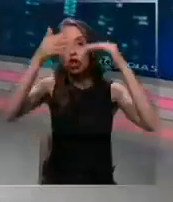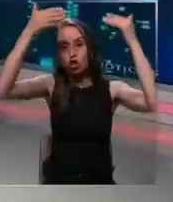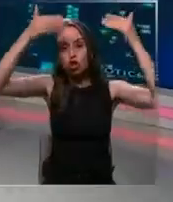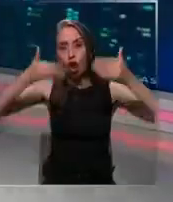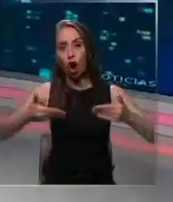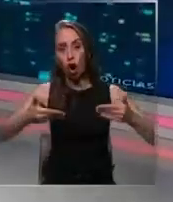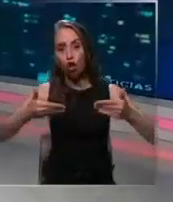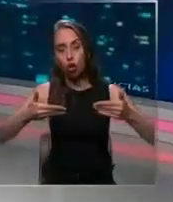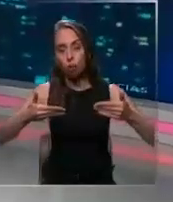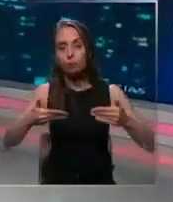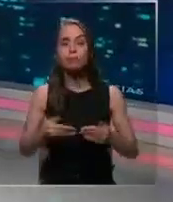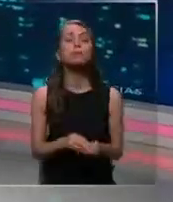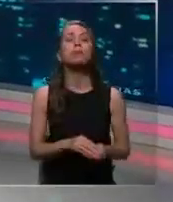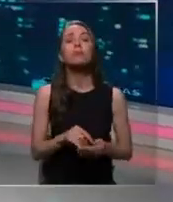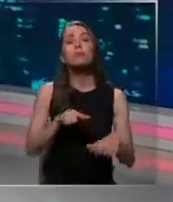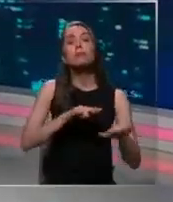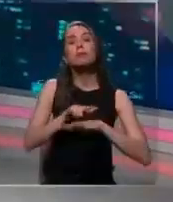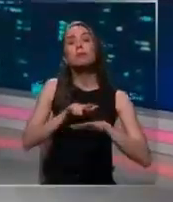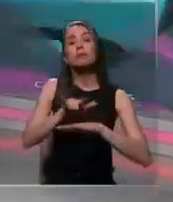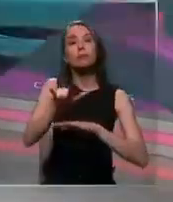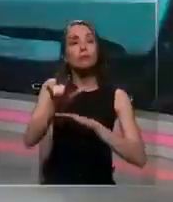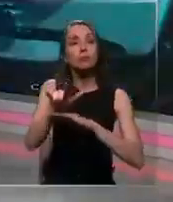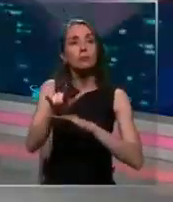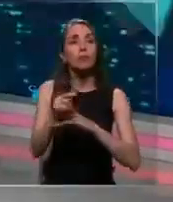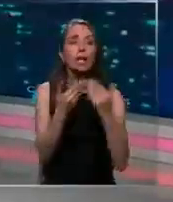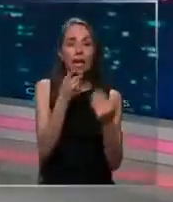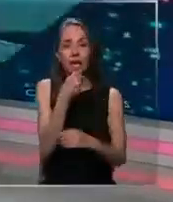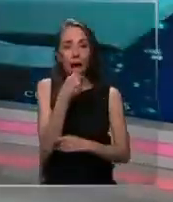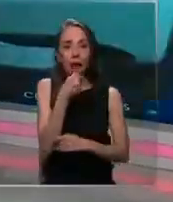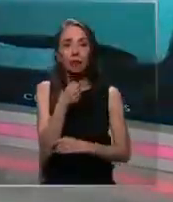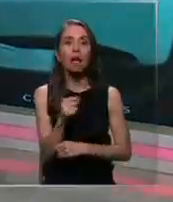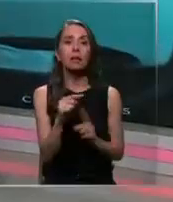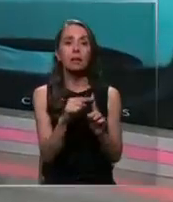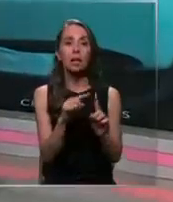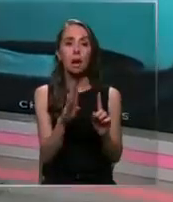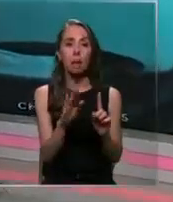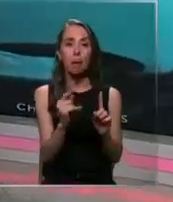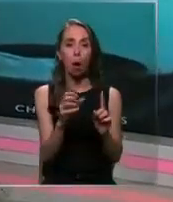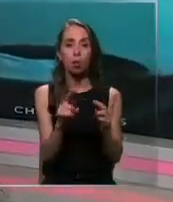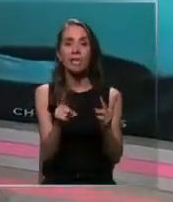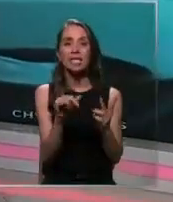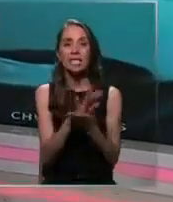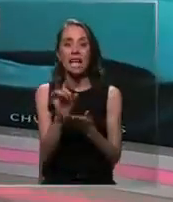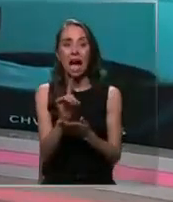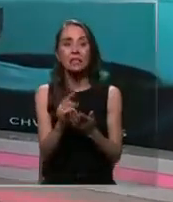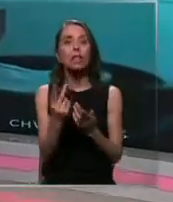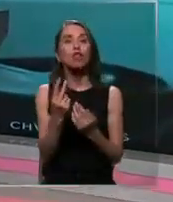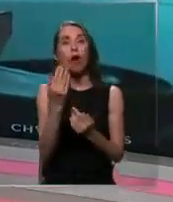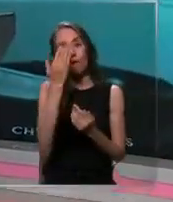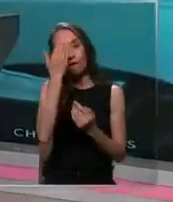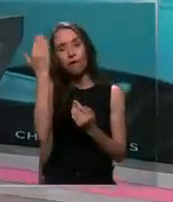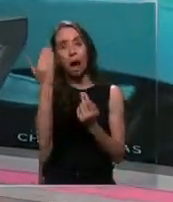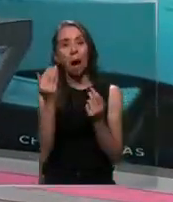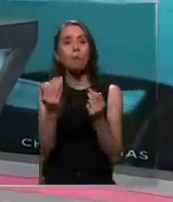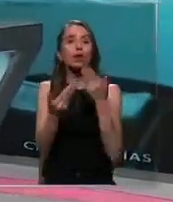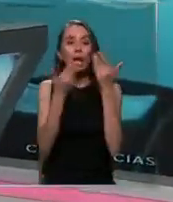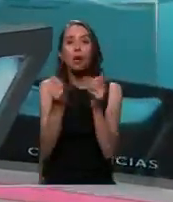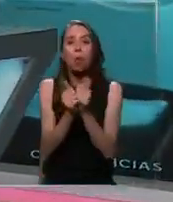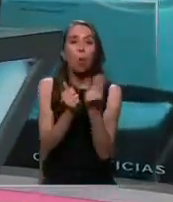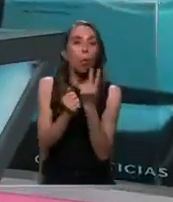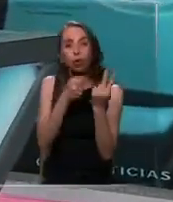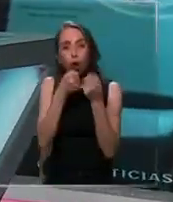medio de un vuelo, los artistas Carlos Baute y Marta Sánchez interpretaron su canción más famosa. Estamos hablando